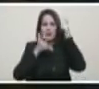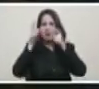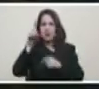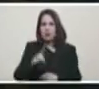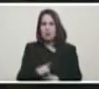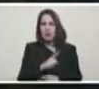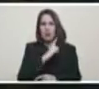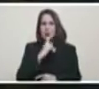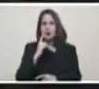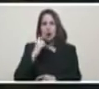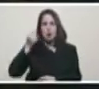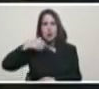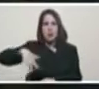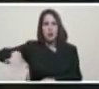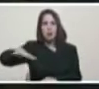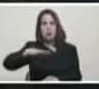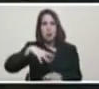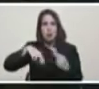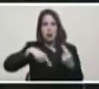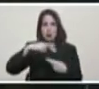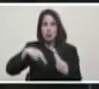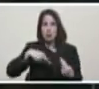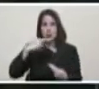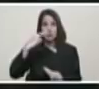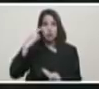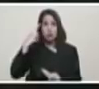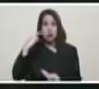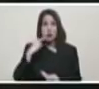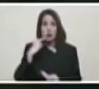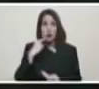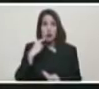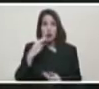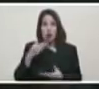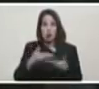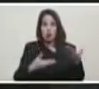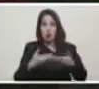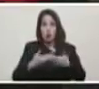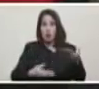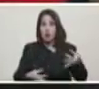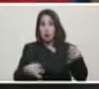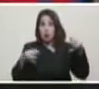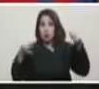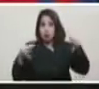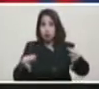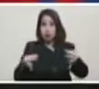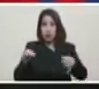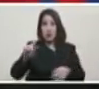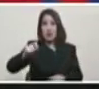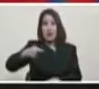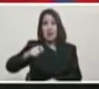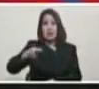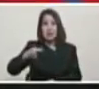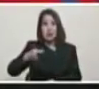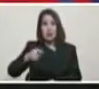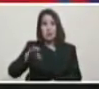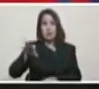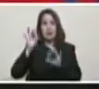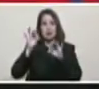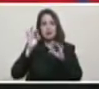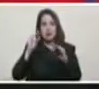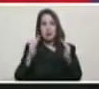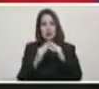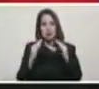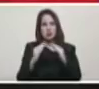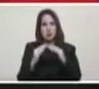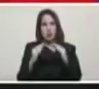nombre del pueblo y la revolución bolivariana la compañera erismar los documentos de su vivienda y la de su vivienda y